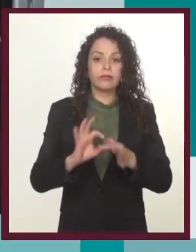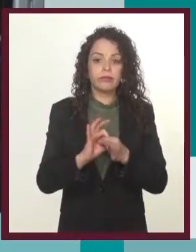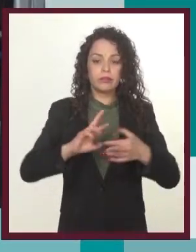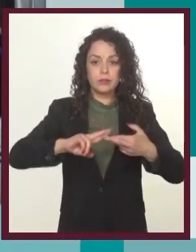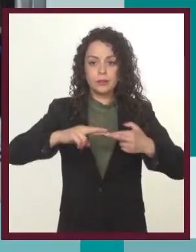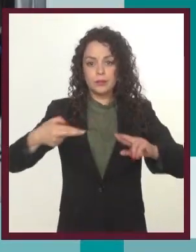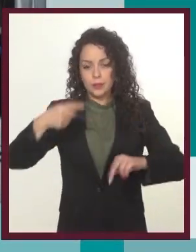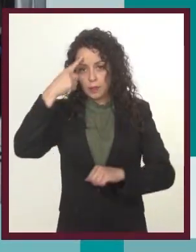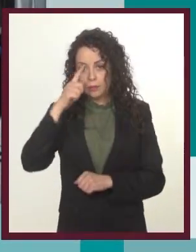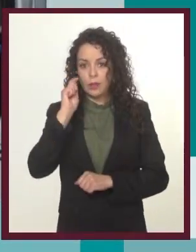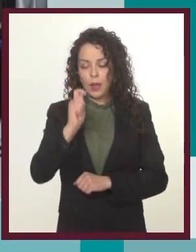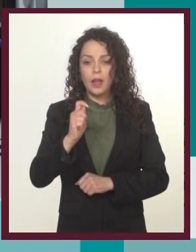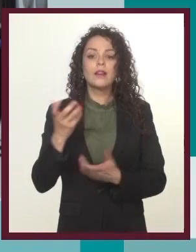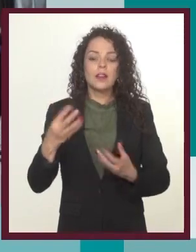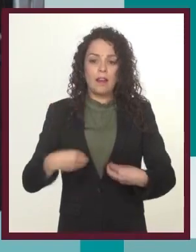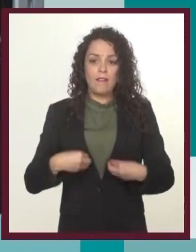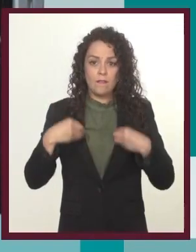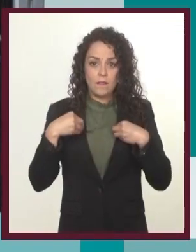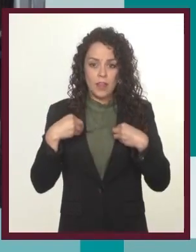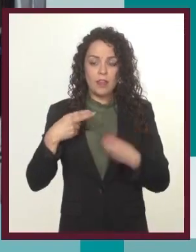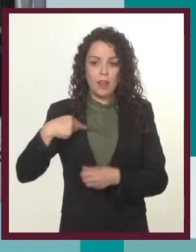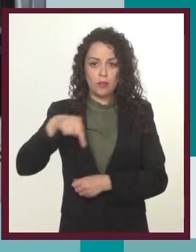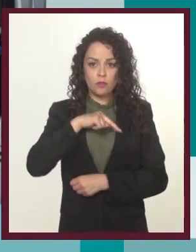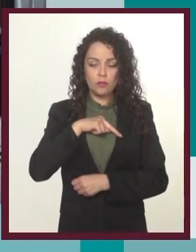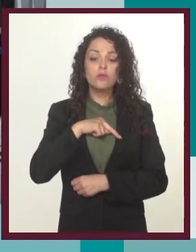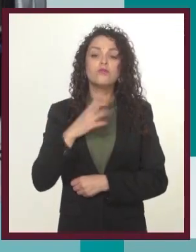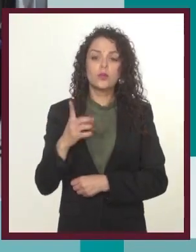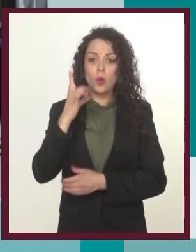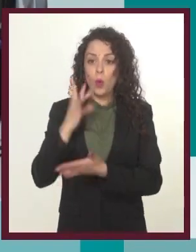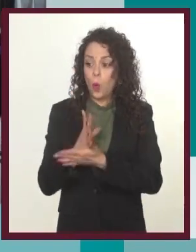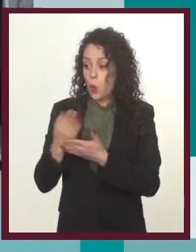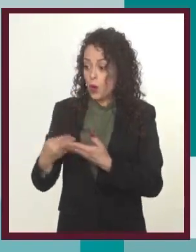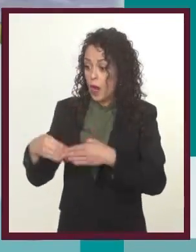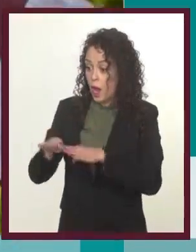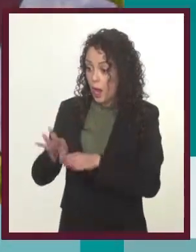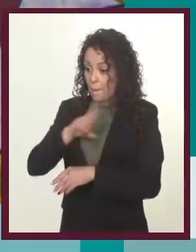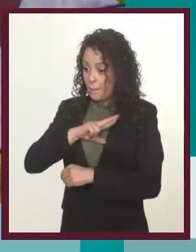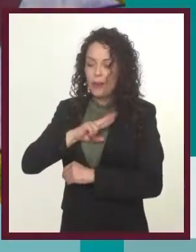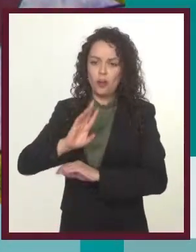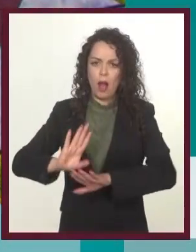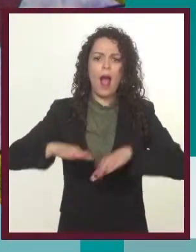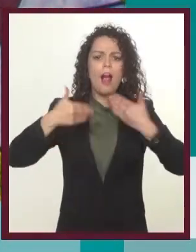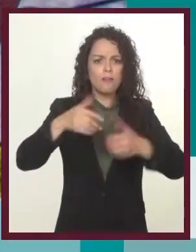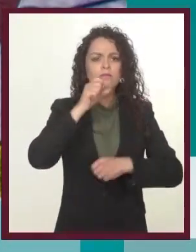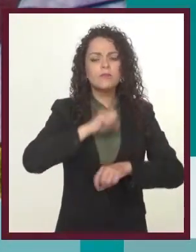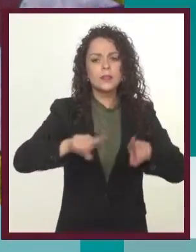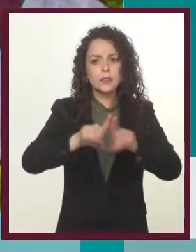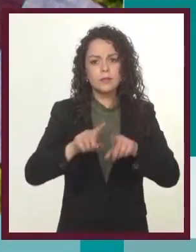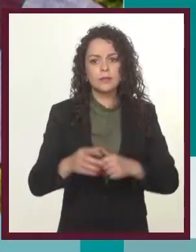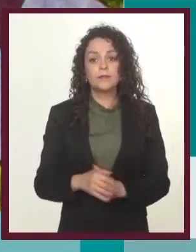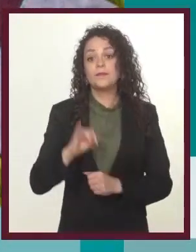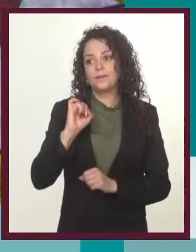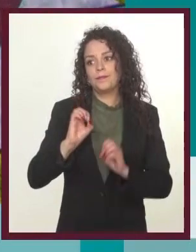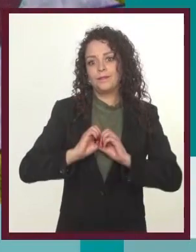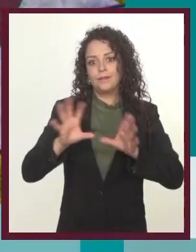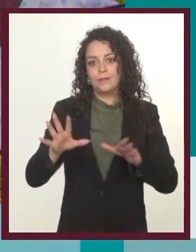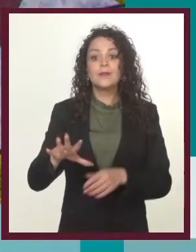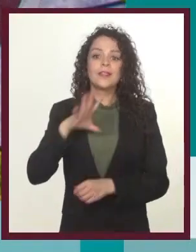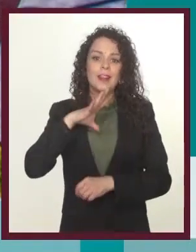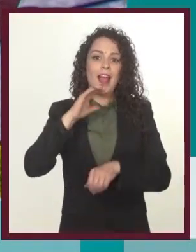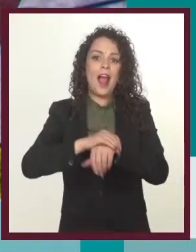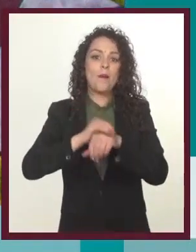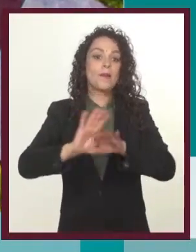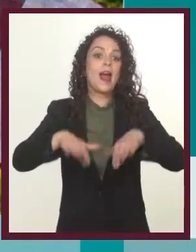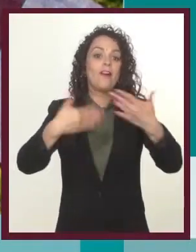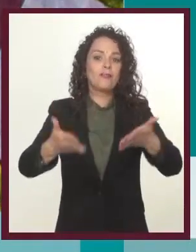un tejido que le da forma a nuestras vidas más allá de nuestros espacios íntimos y particulares. Claro, en el espacio público